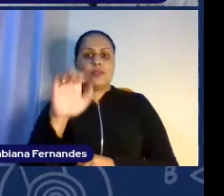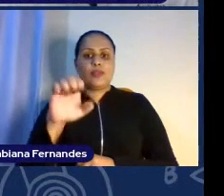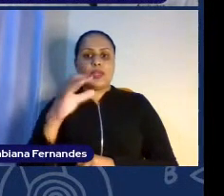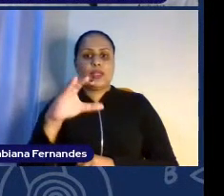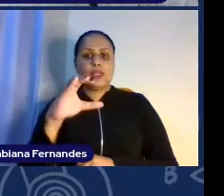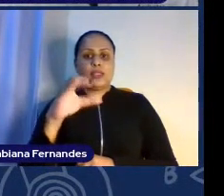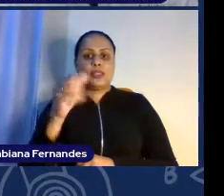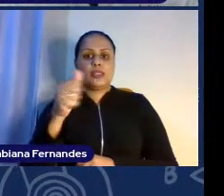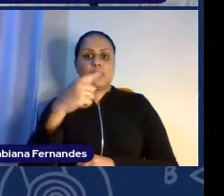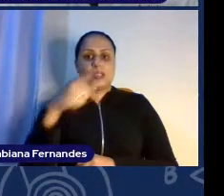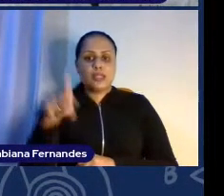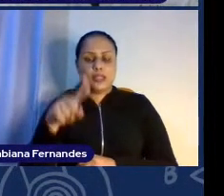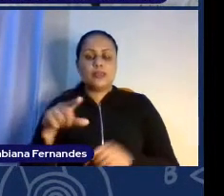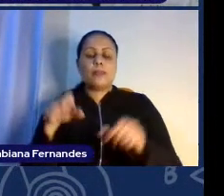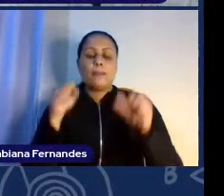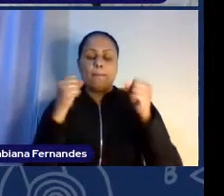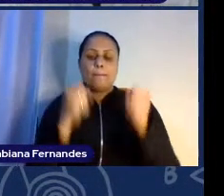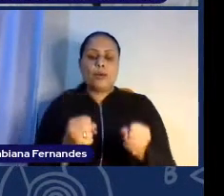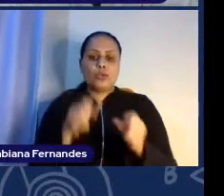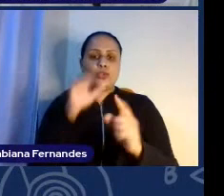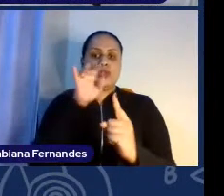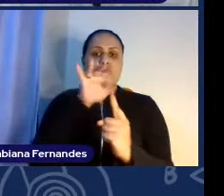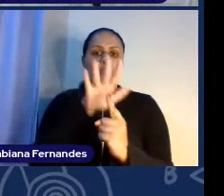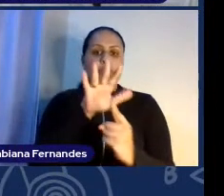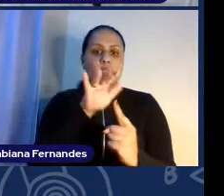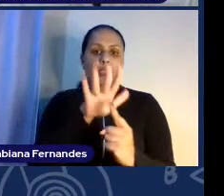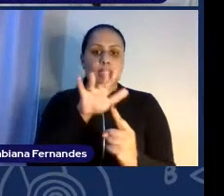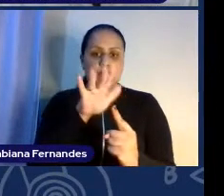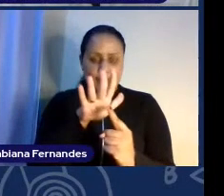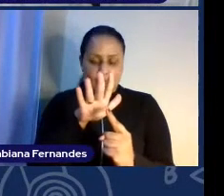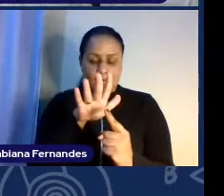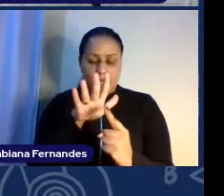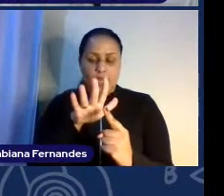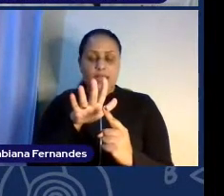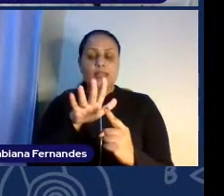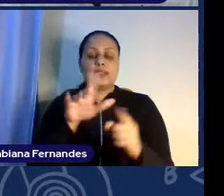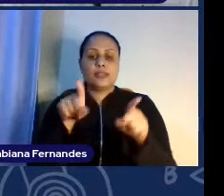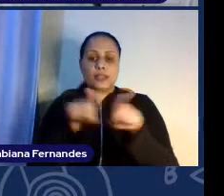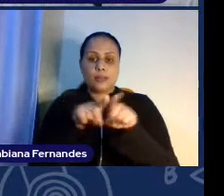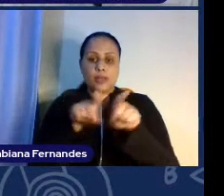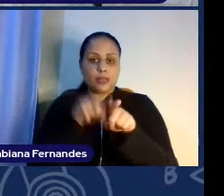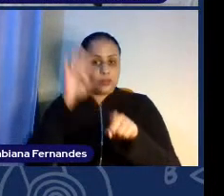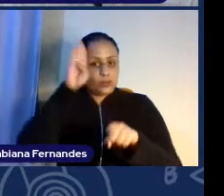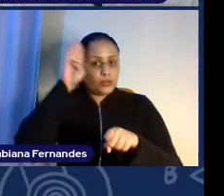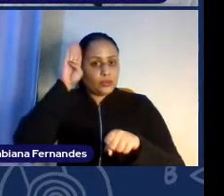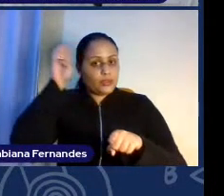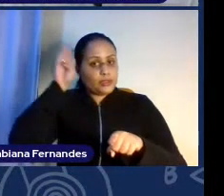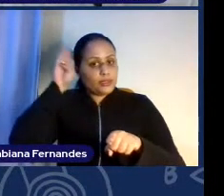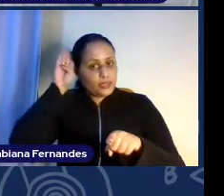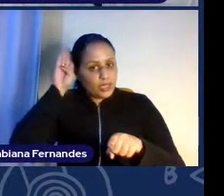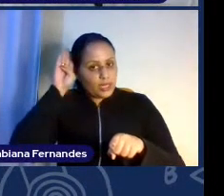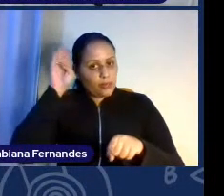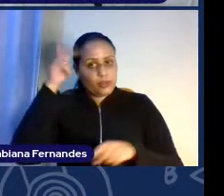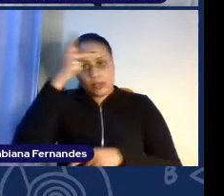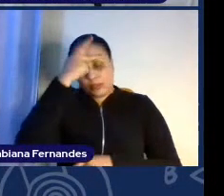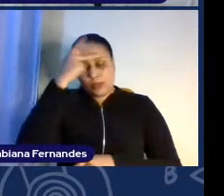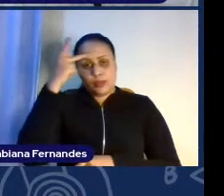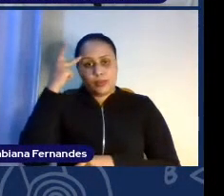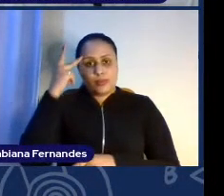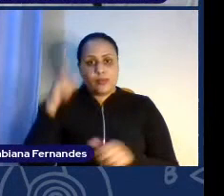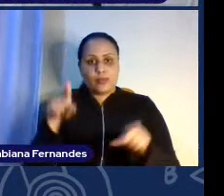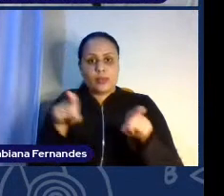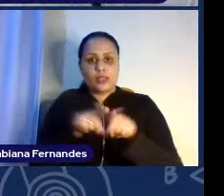eso puede afectar el desarrollo normal del cerebro. De hecho, hay información